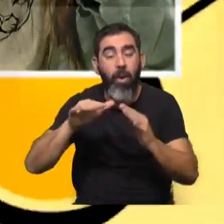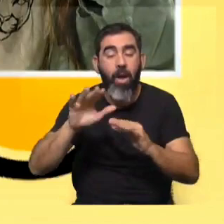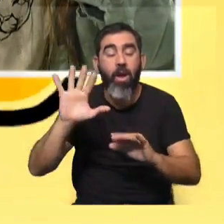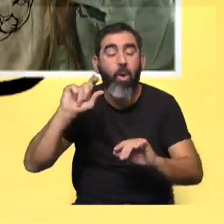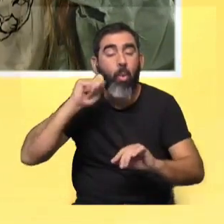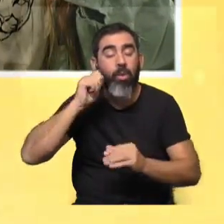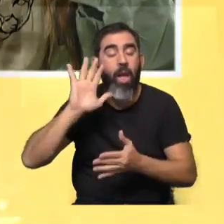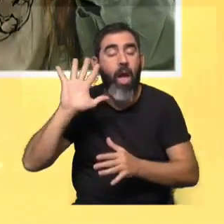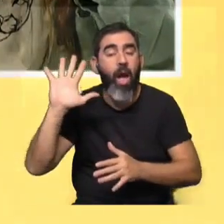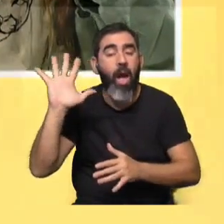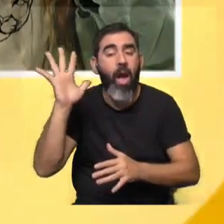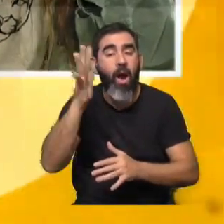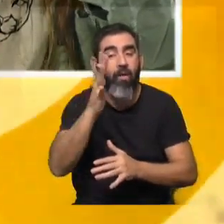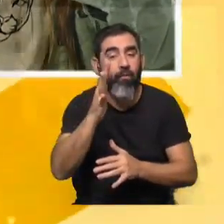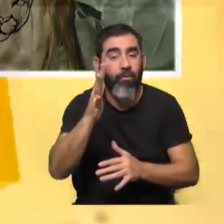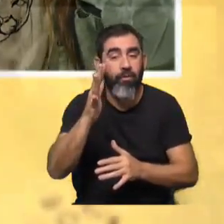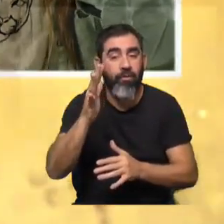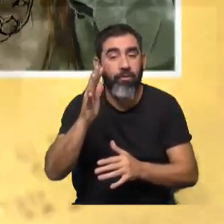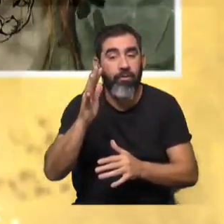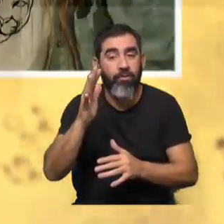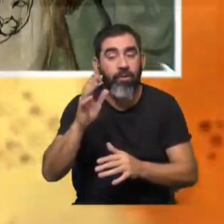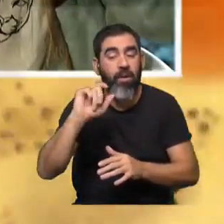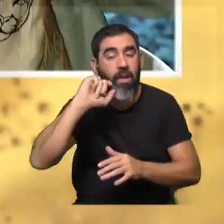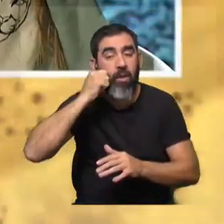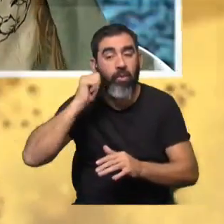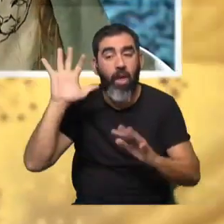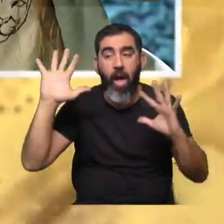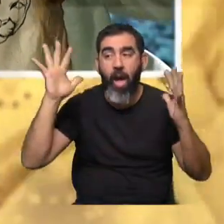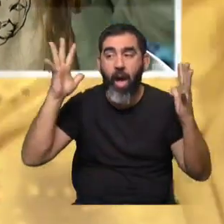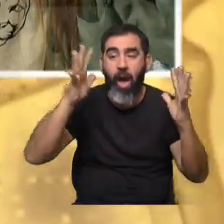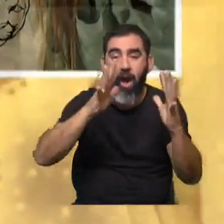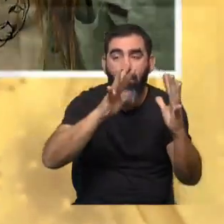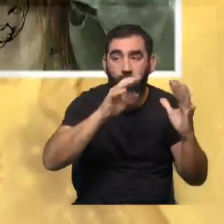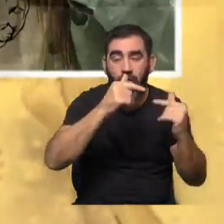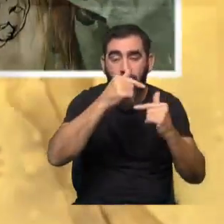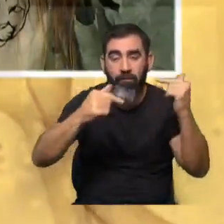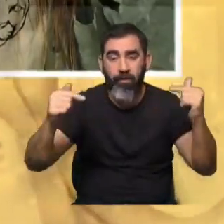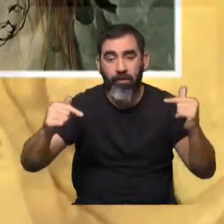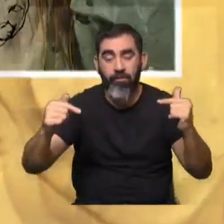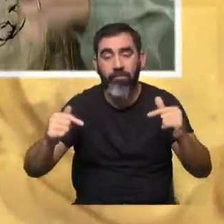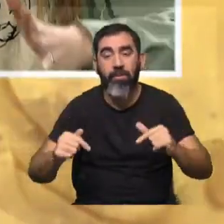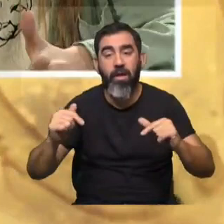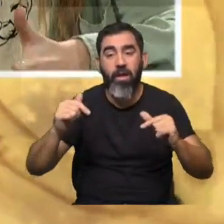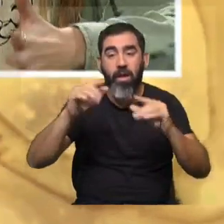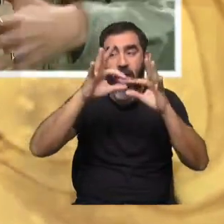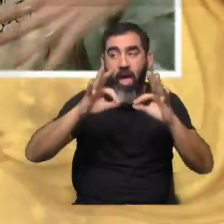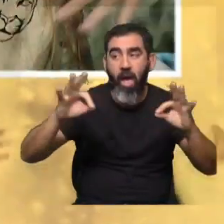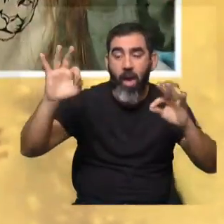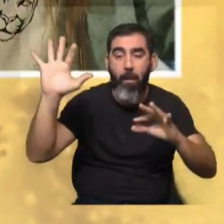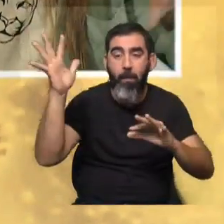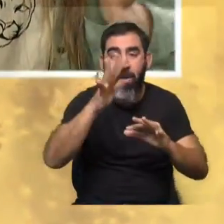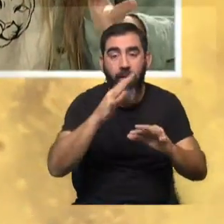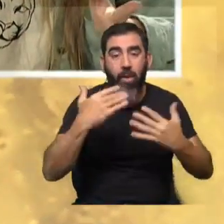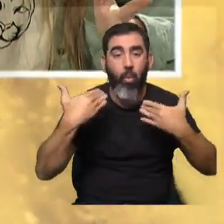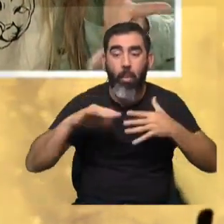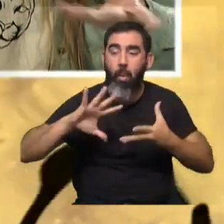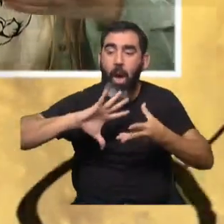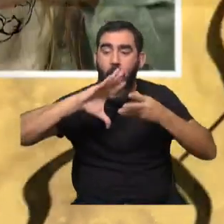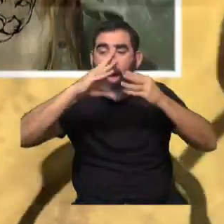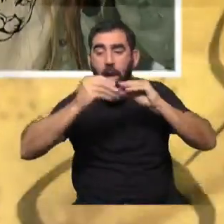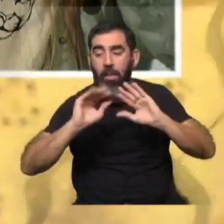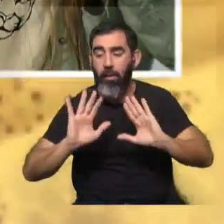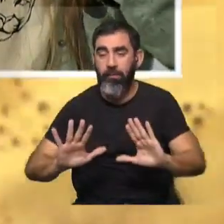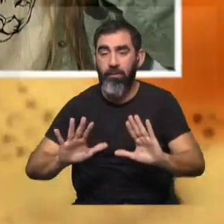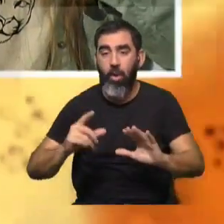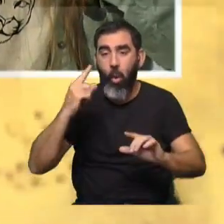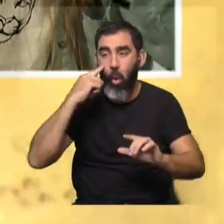especie más vinculada a moverse en ese dosel de los árboles, en el Ok. entramado de ramas, y su cuerpo está un poco adaptado a eso.